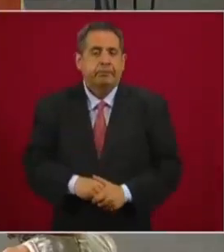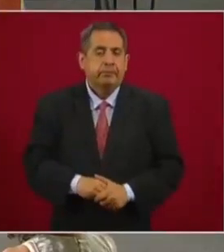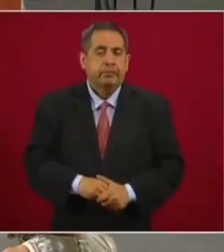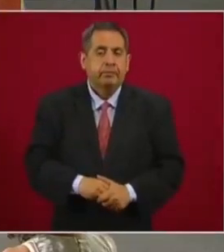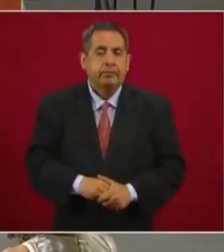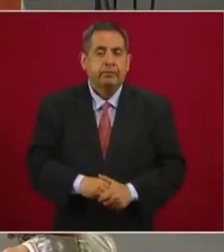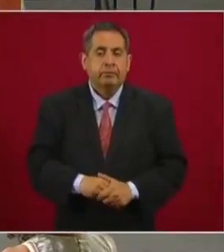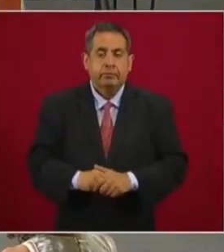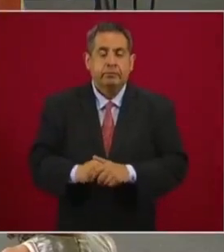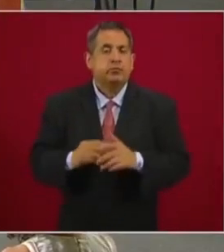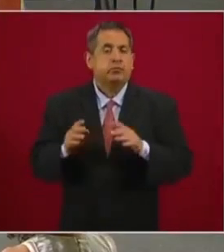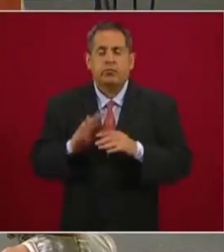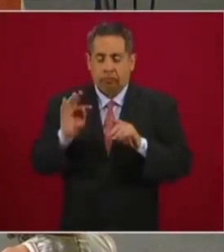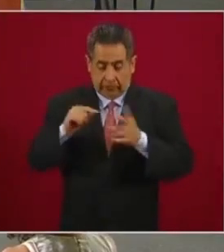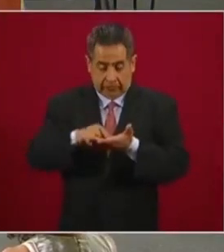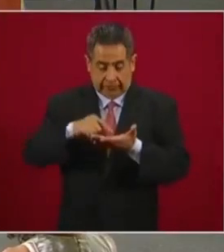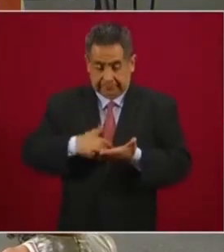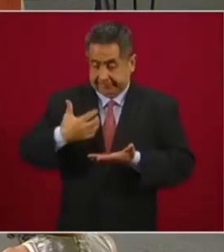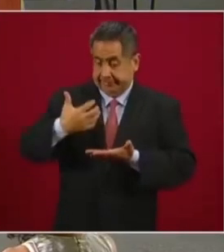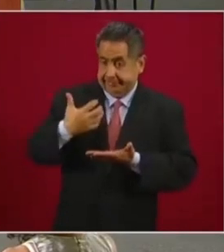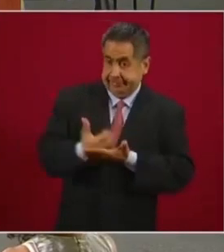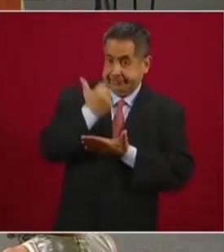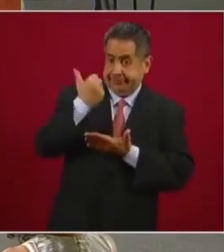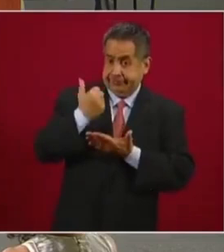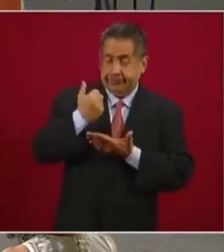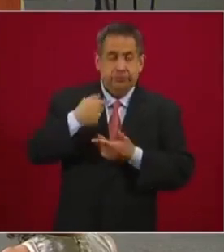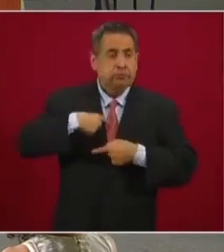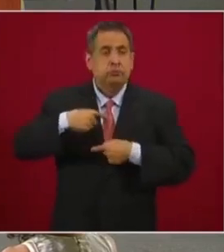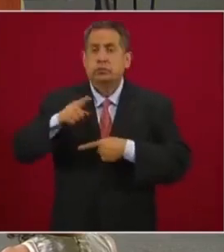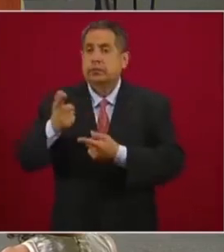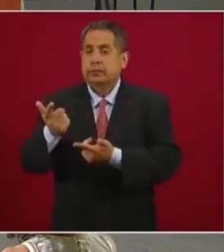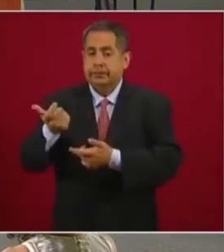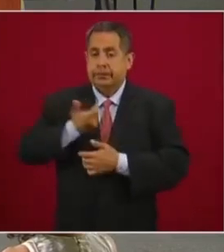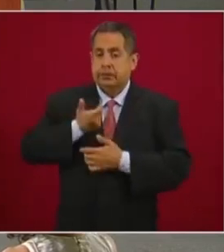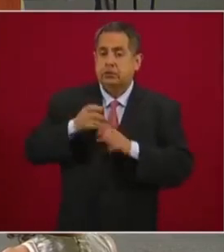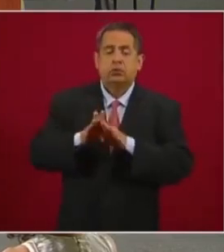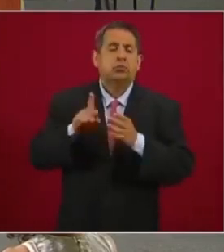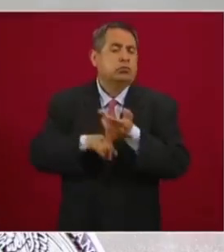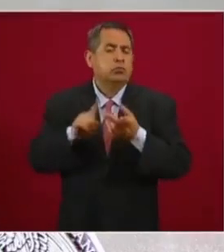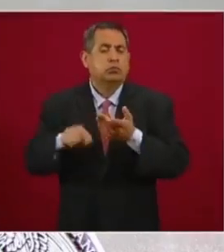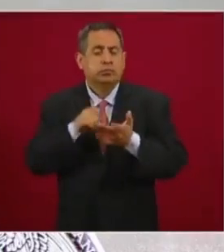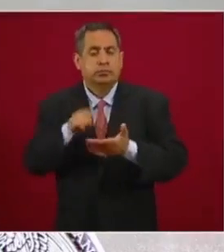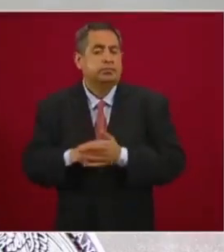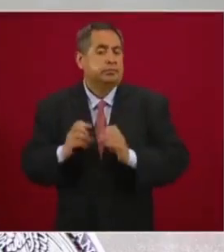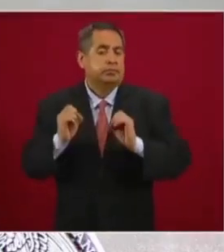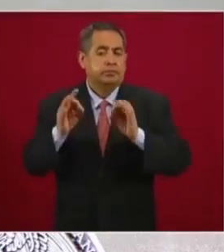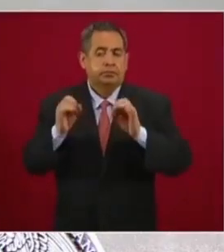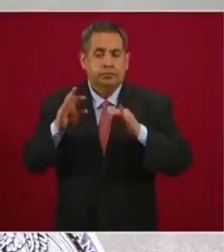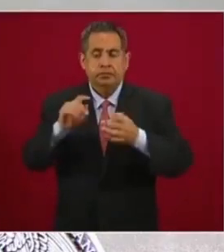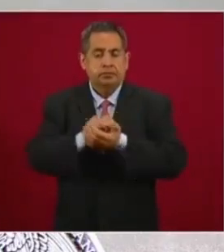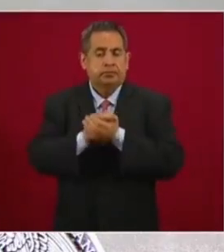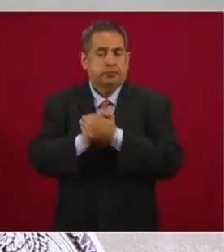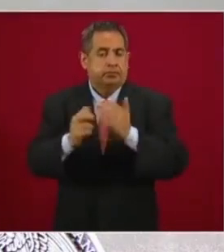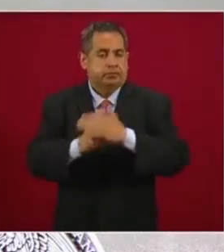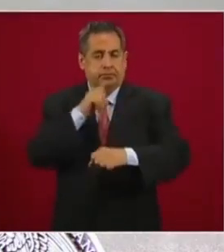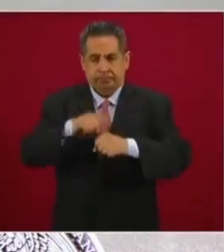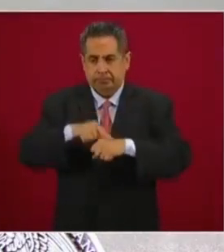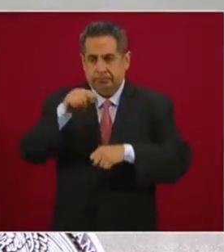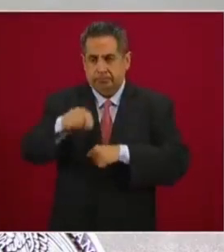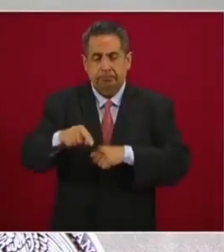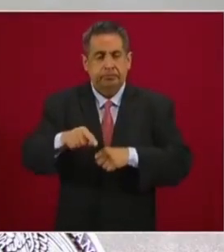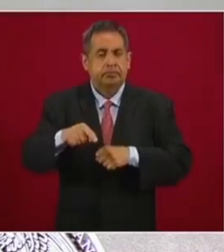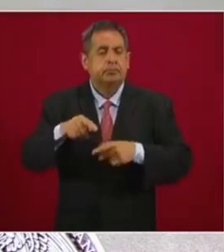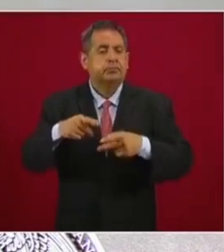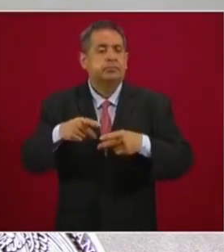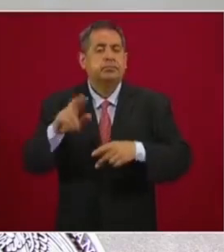¿Cómo cobrar el premio del gran sorteo especial? Serán pagados en las oficinas de la Lotería Nacional, Plaza